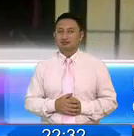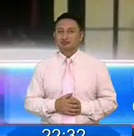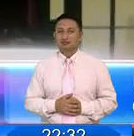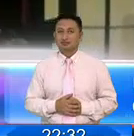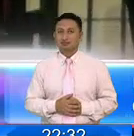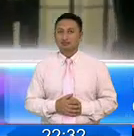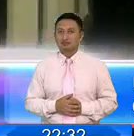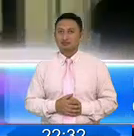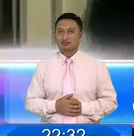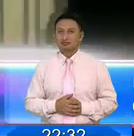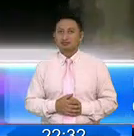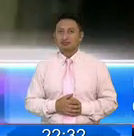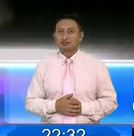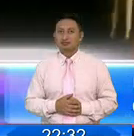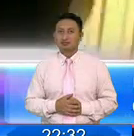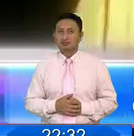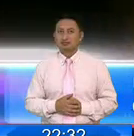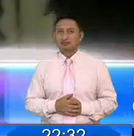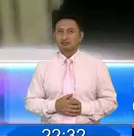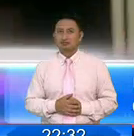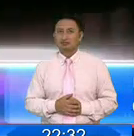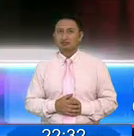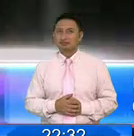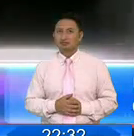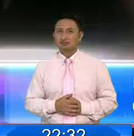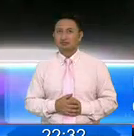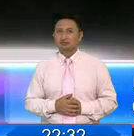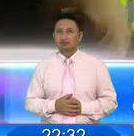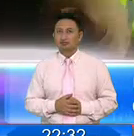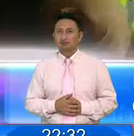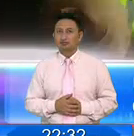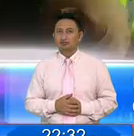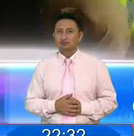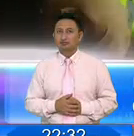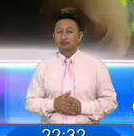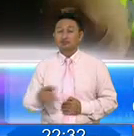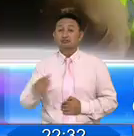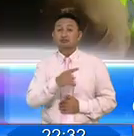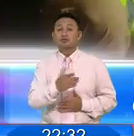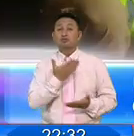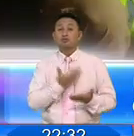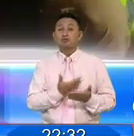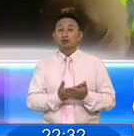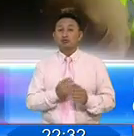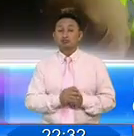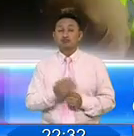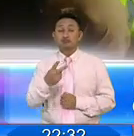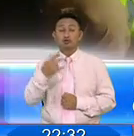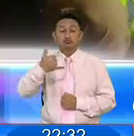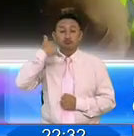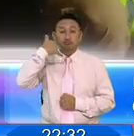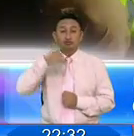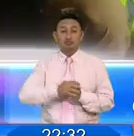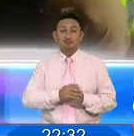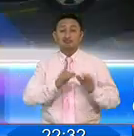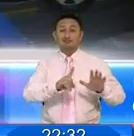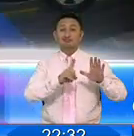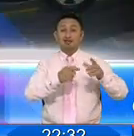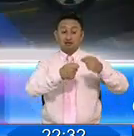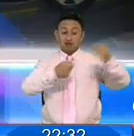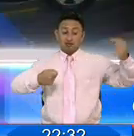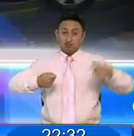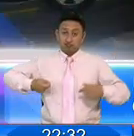sé nada de qué es que me están hablando, yo soy una persona así, yo no tengo nada, a mí me quitaron más. Entre las evidencias, 2 teléfonos celulares, 6 armas